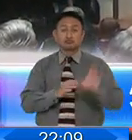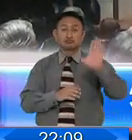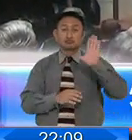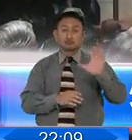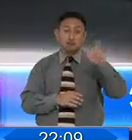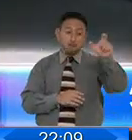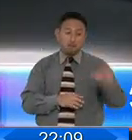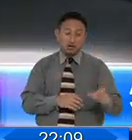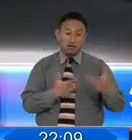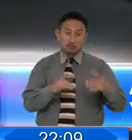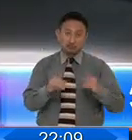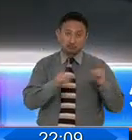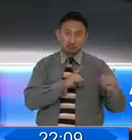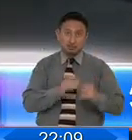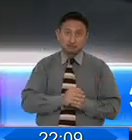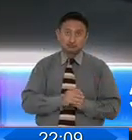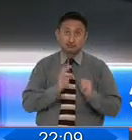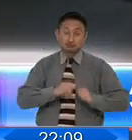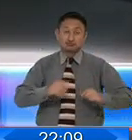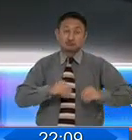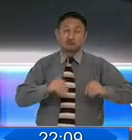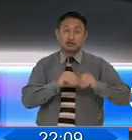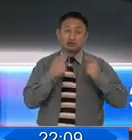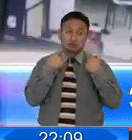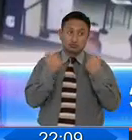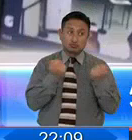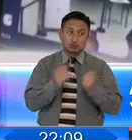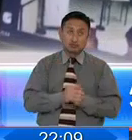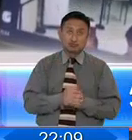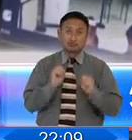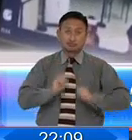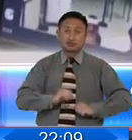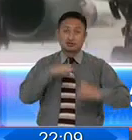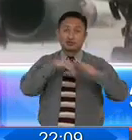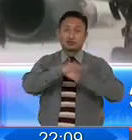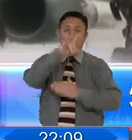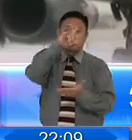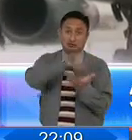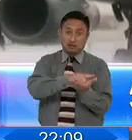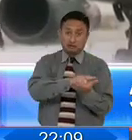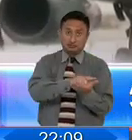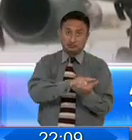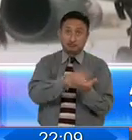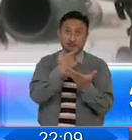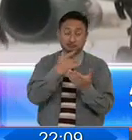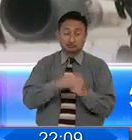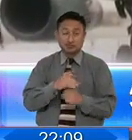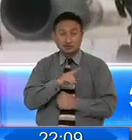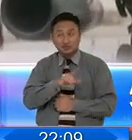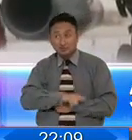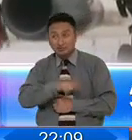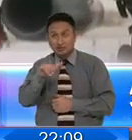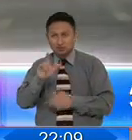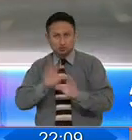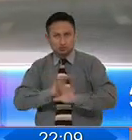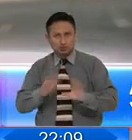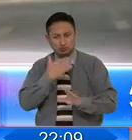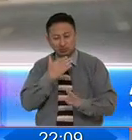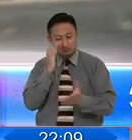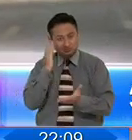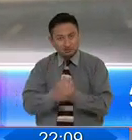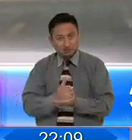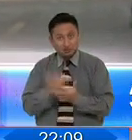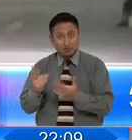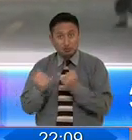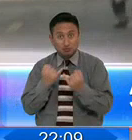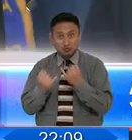virus y aumentó el control en sus territorios con medidas para el ingreso en aeropuertos, y también sugirió evitar viajes innecesarios hasta que el virus pueda